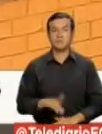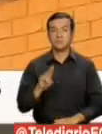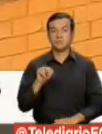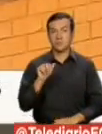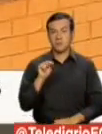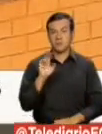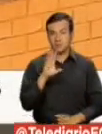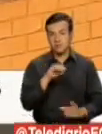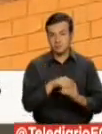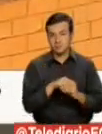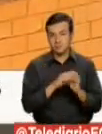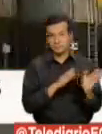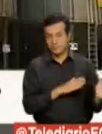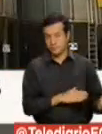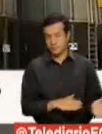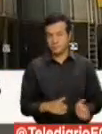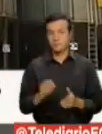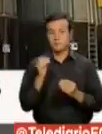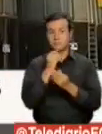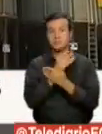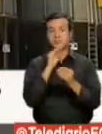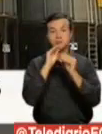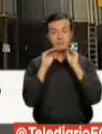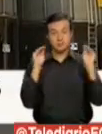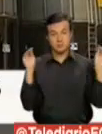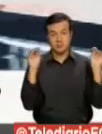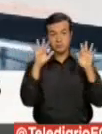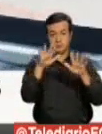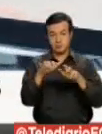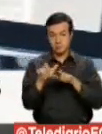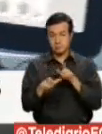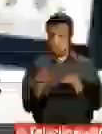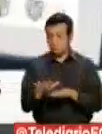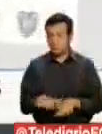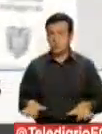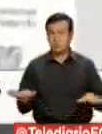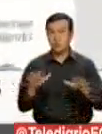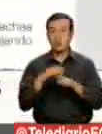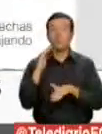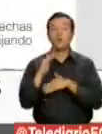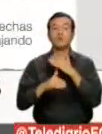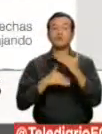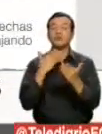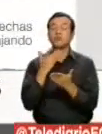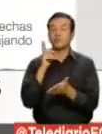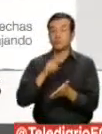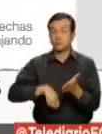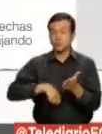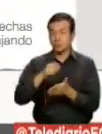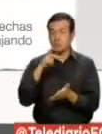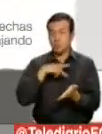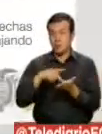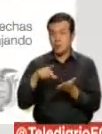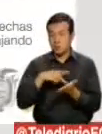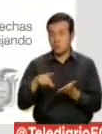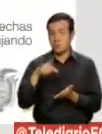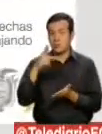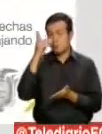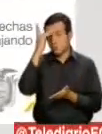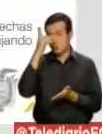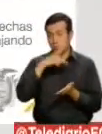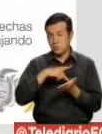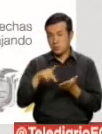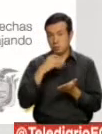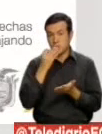de Almacenamiento, UNA, informó a los pequeños agricultores que se realizará el proceso de acreditación de pagos pendientes de las